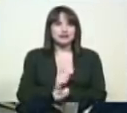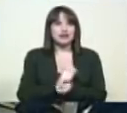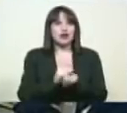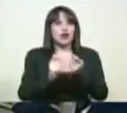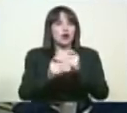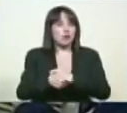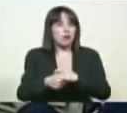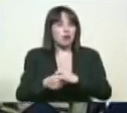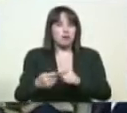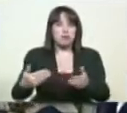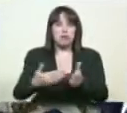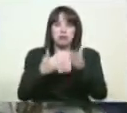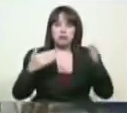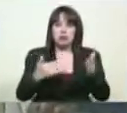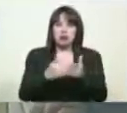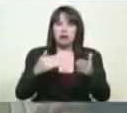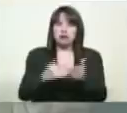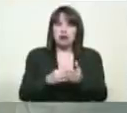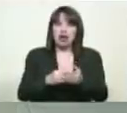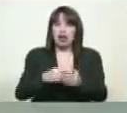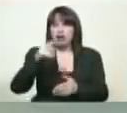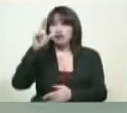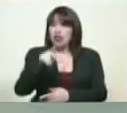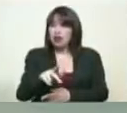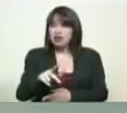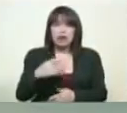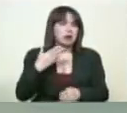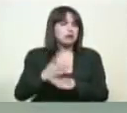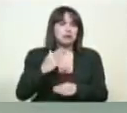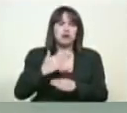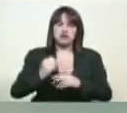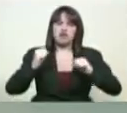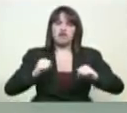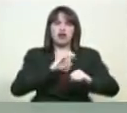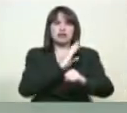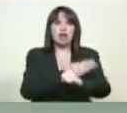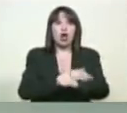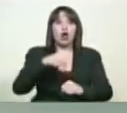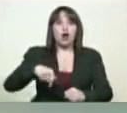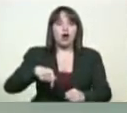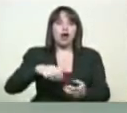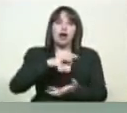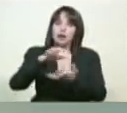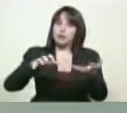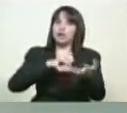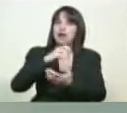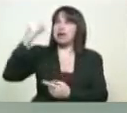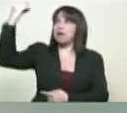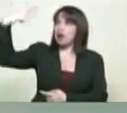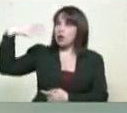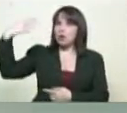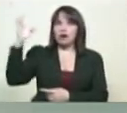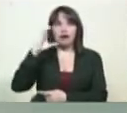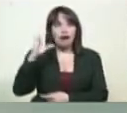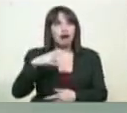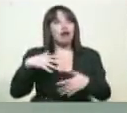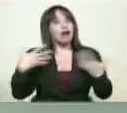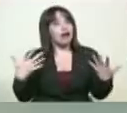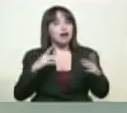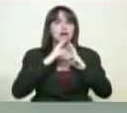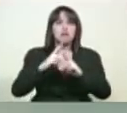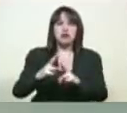enfrentamos sabotaje diario, eso me da más fuerza. Hoy sabotearon el sistema eléctrico de Caracas. Y la respuesta del pueblo de Caracas